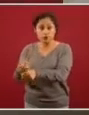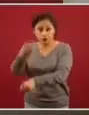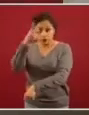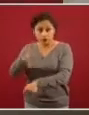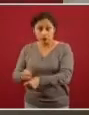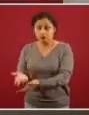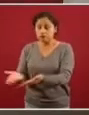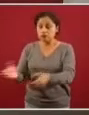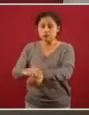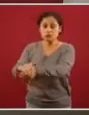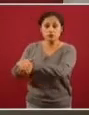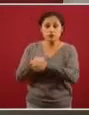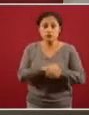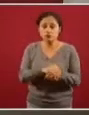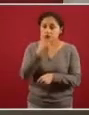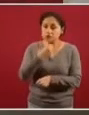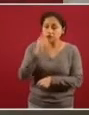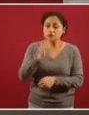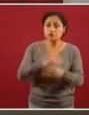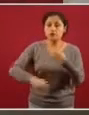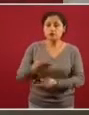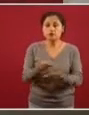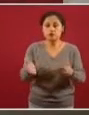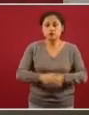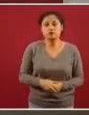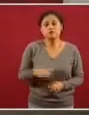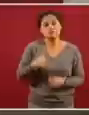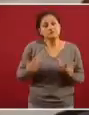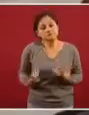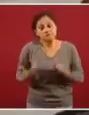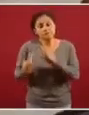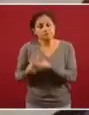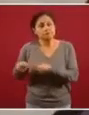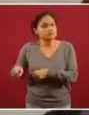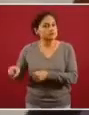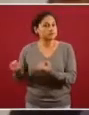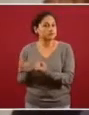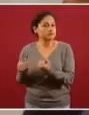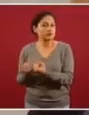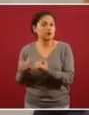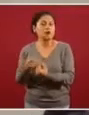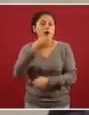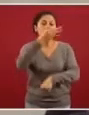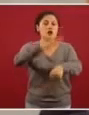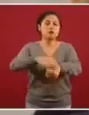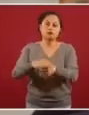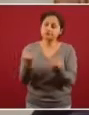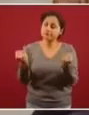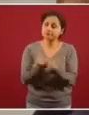Amigas, amigos todos. Bueno, en primer lugar, sumarme al llamado que hace el doctor López-Gatell respecto a quedarnos en casa.